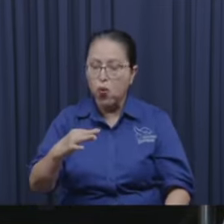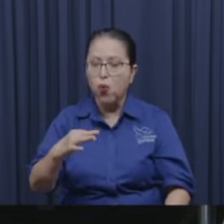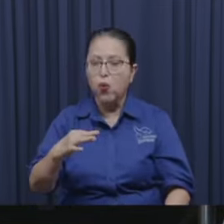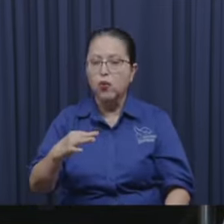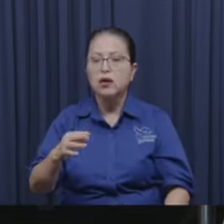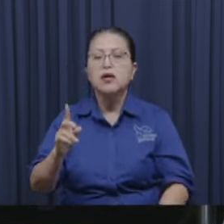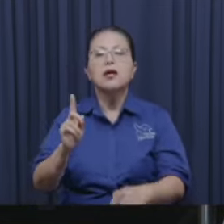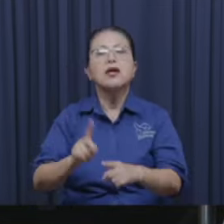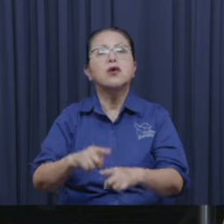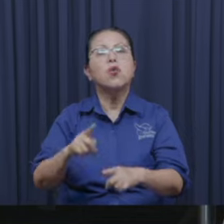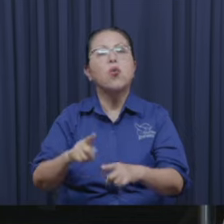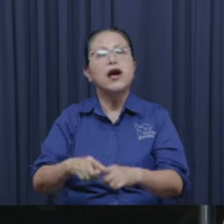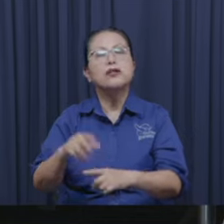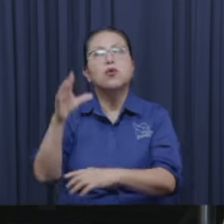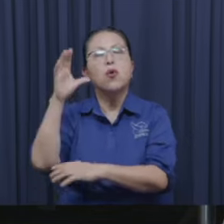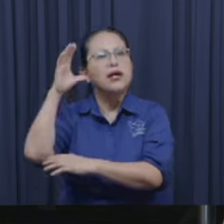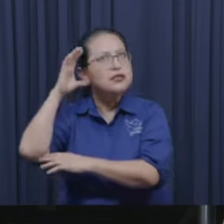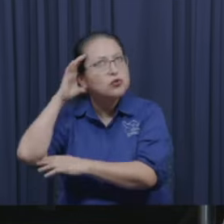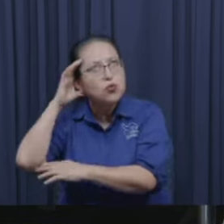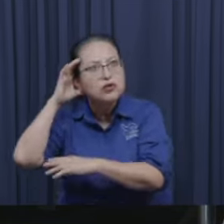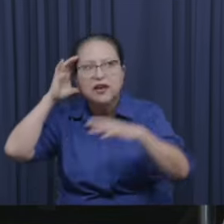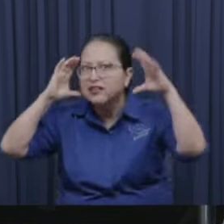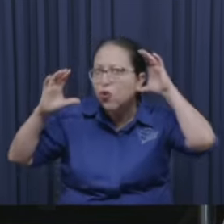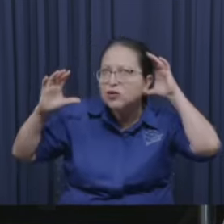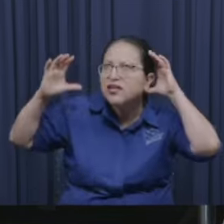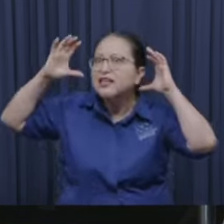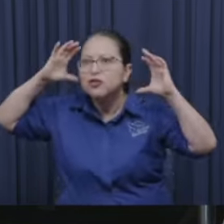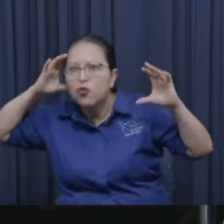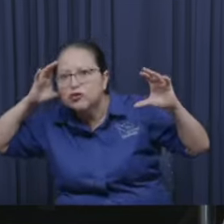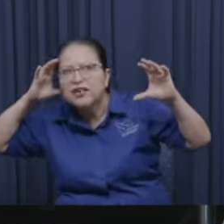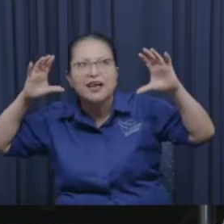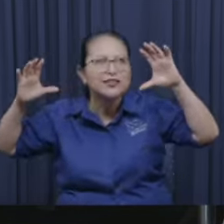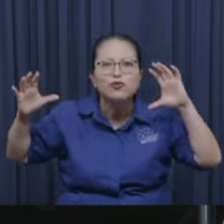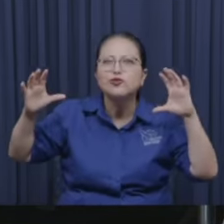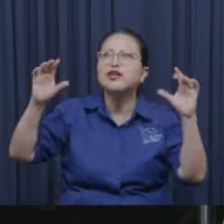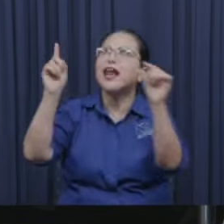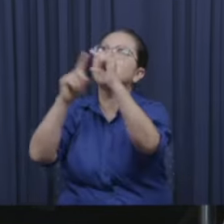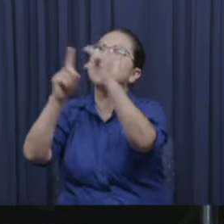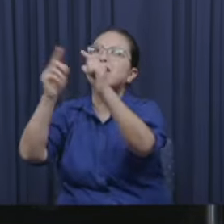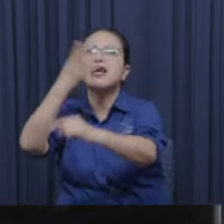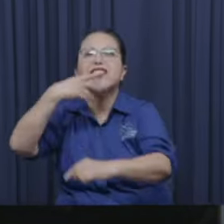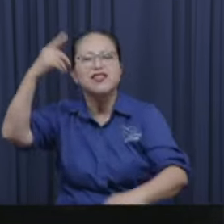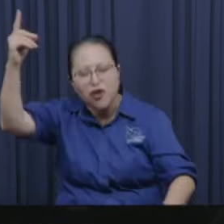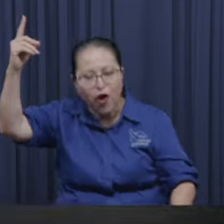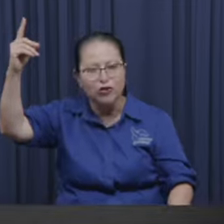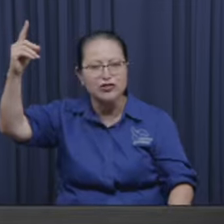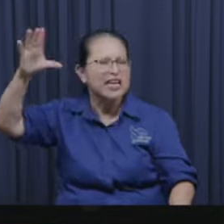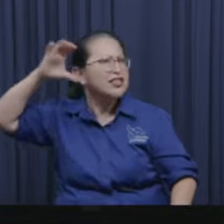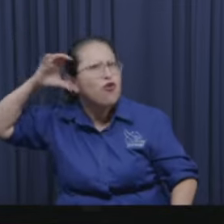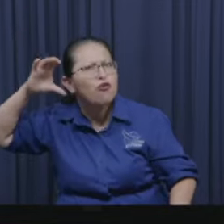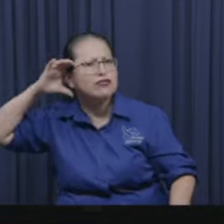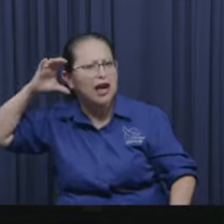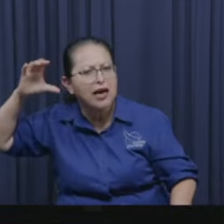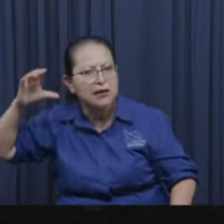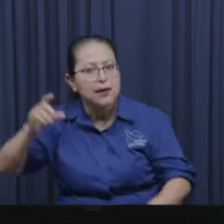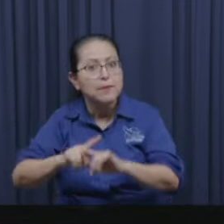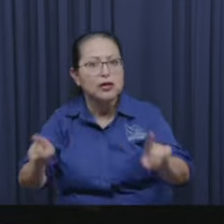en hijo cuando oyen oyen oyen oyen y les oran y les oraban su oreja con la palabra pero si estás